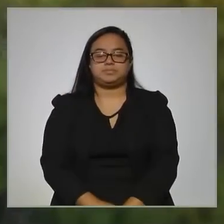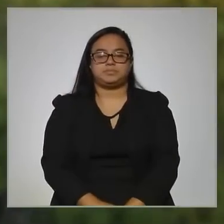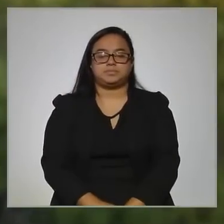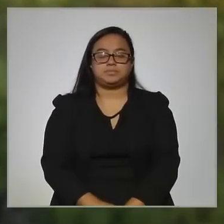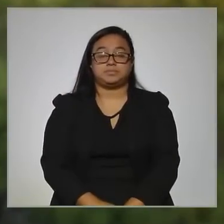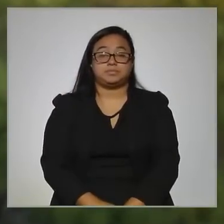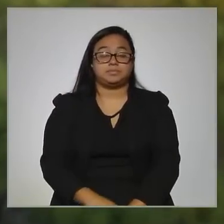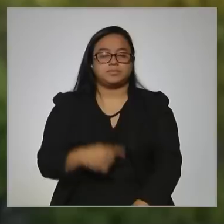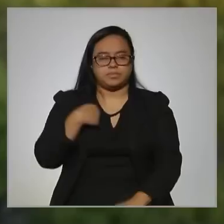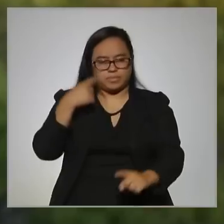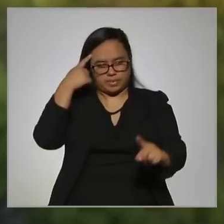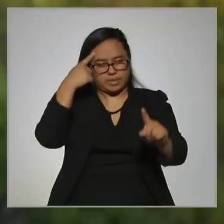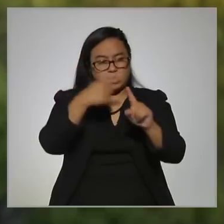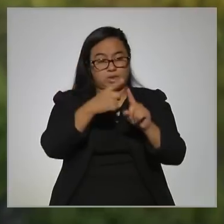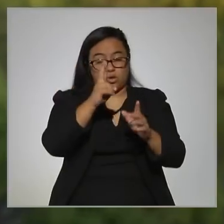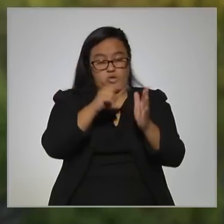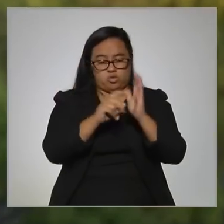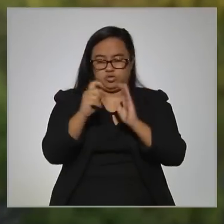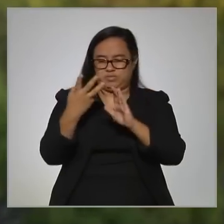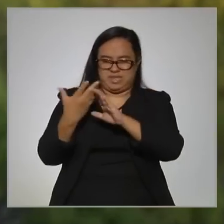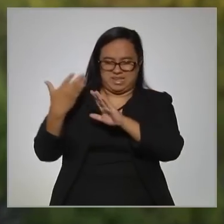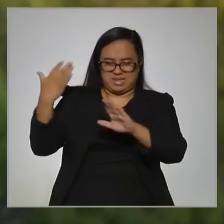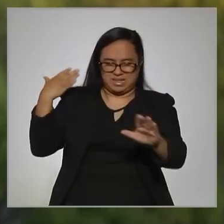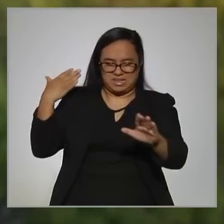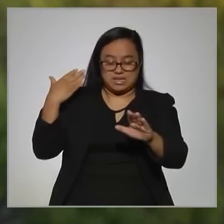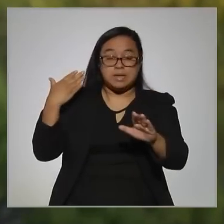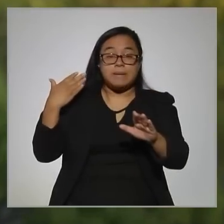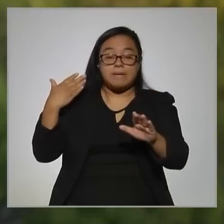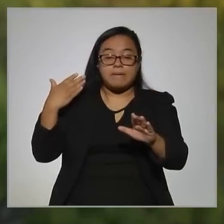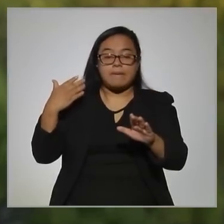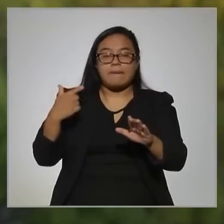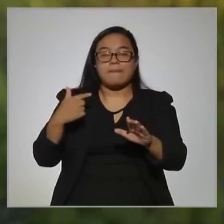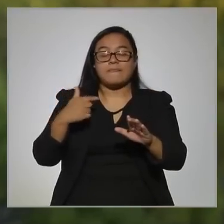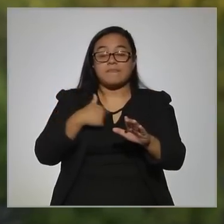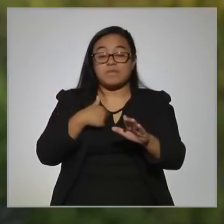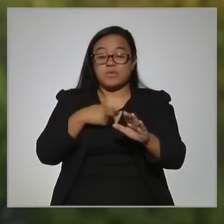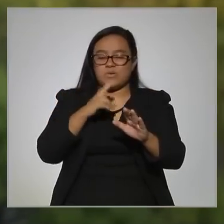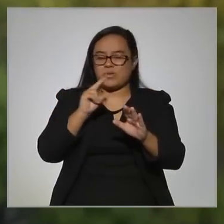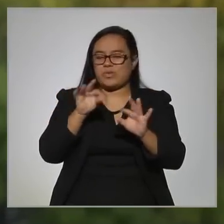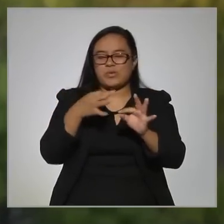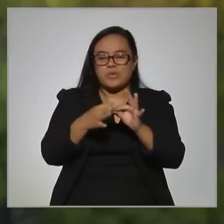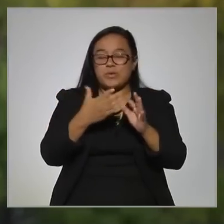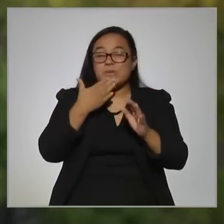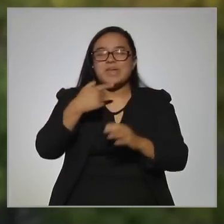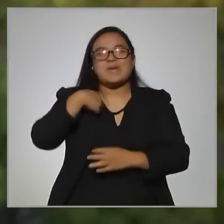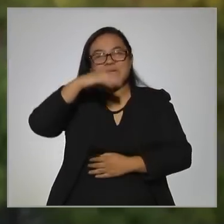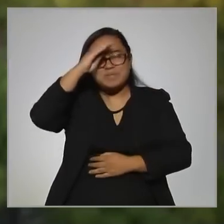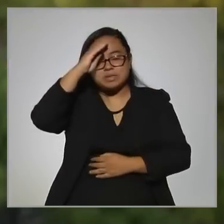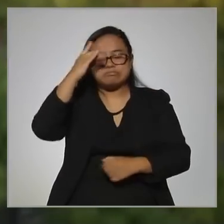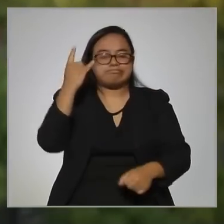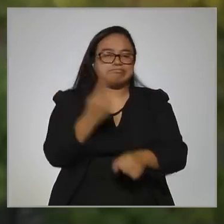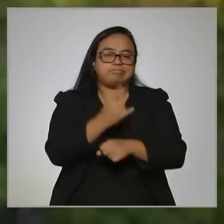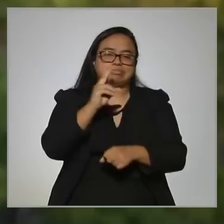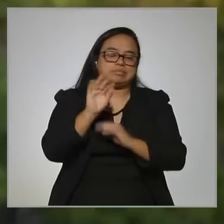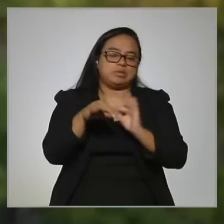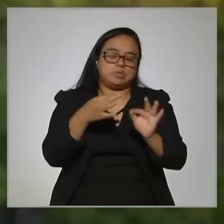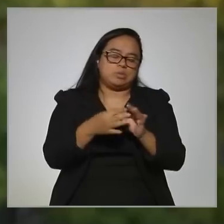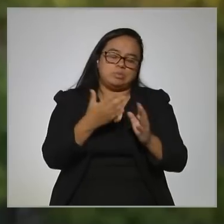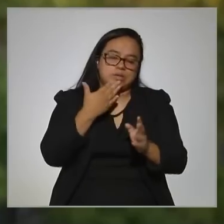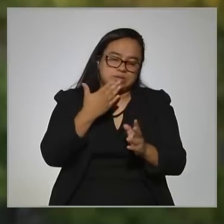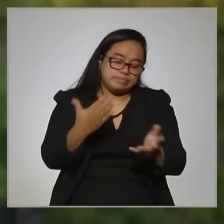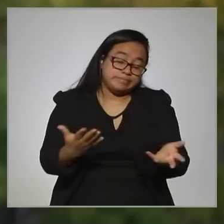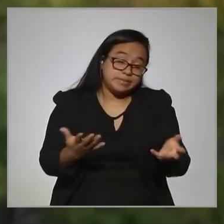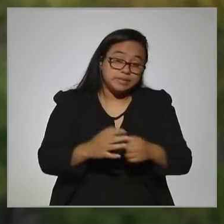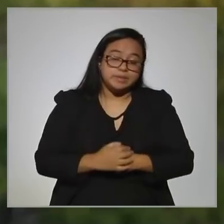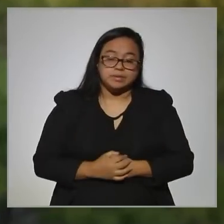Con mis propósitos del 2024 no me fue tan bien como me hubiera gustado. Creo